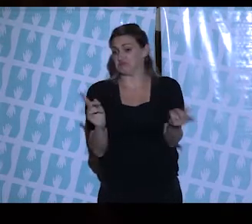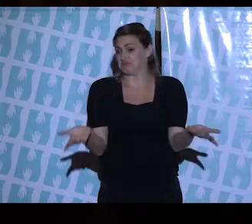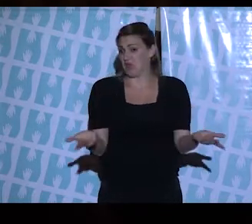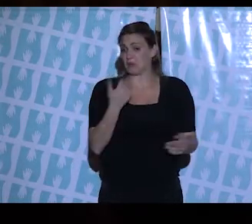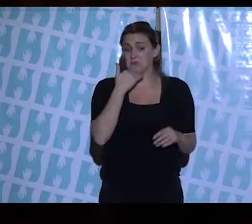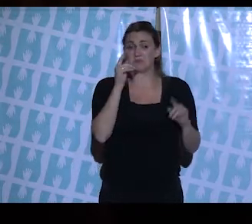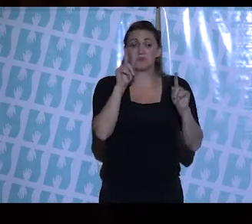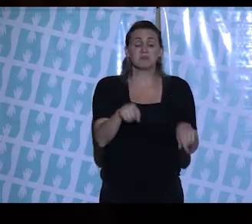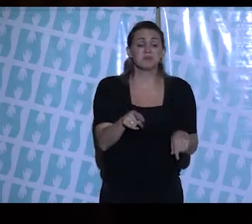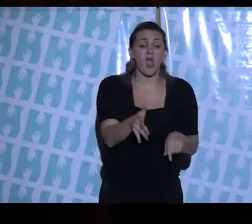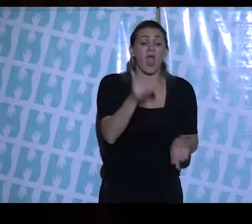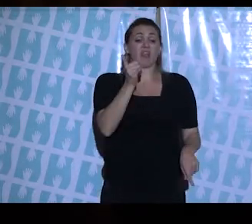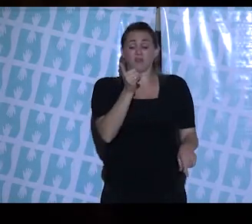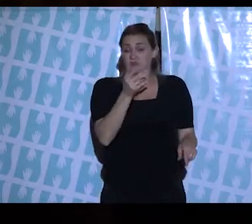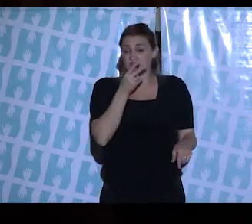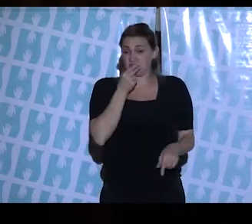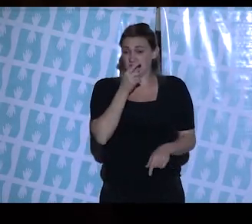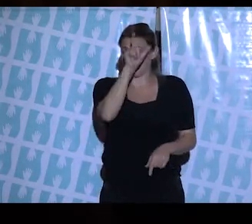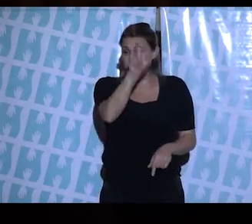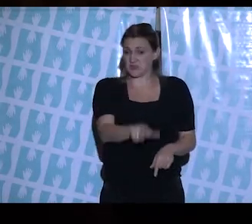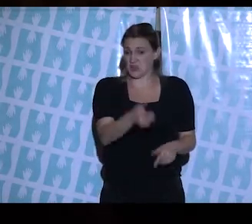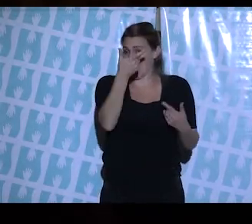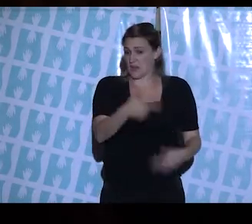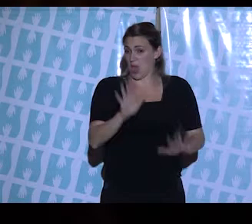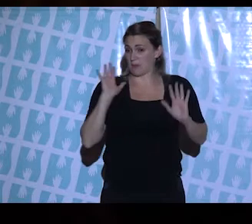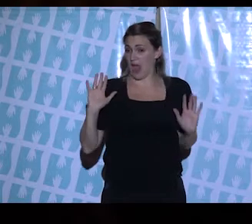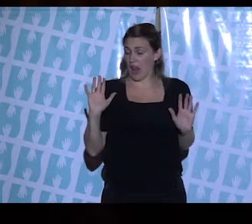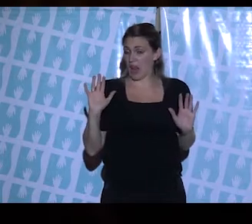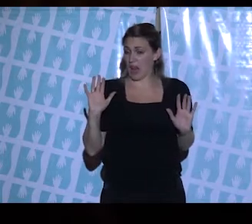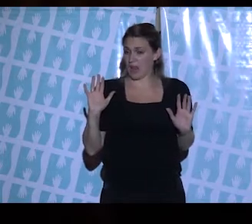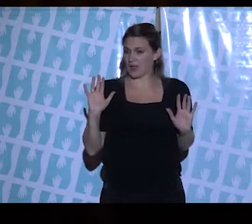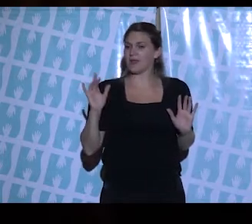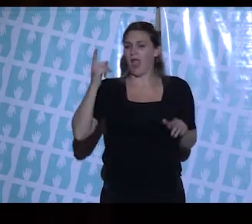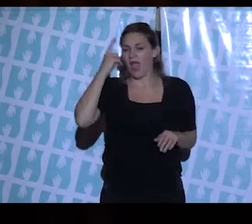porque no se le ve nada. Entonces, aprendamos a